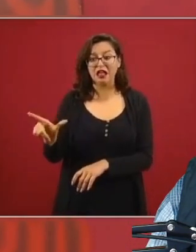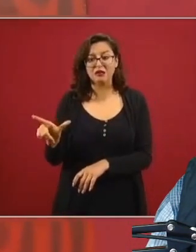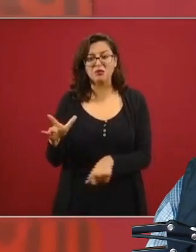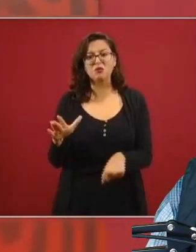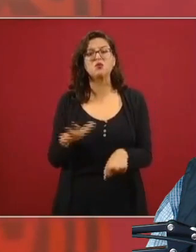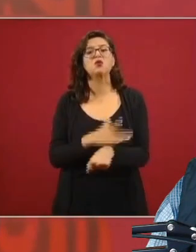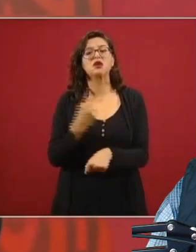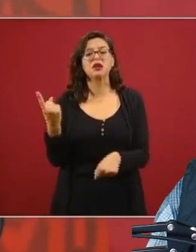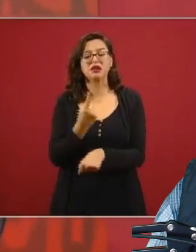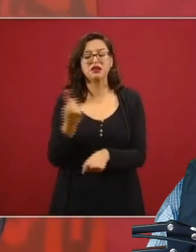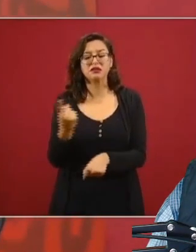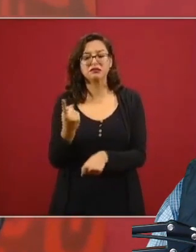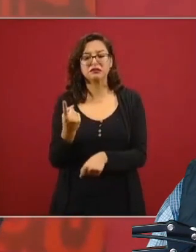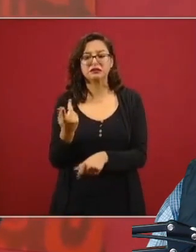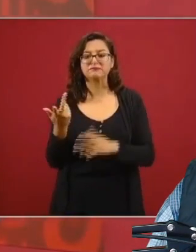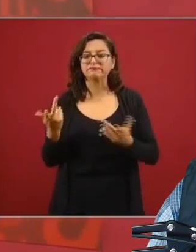sobornos